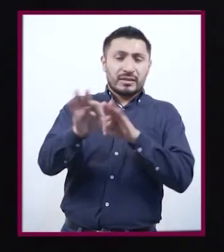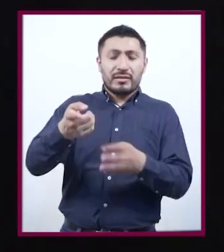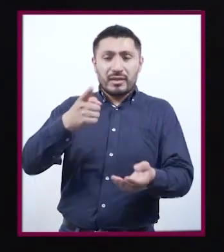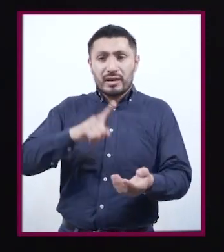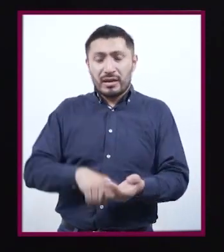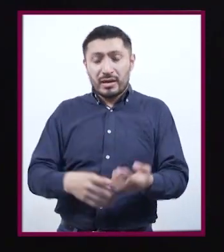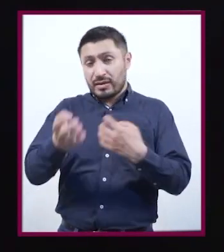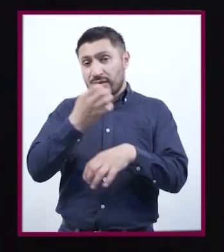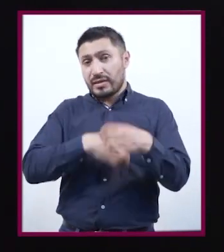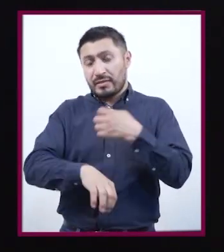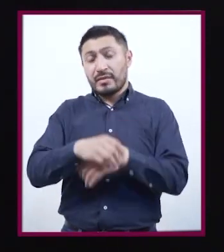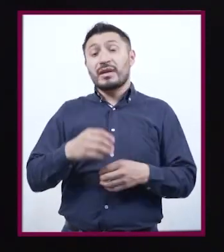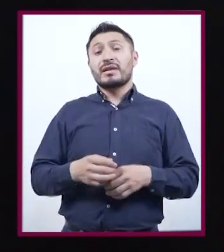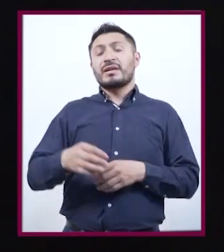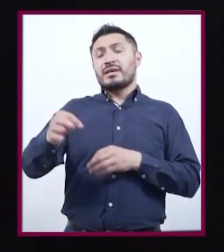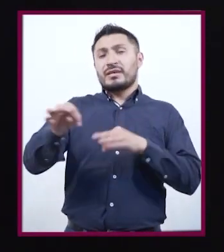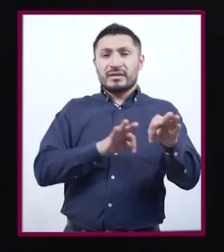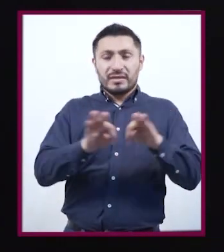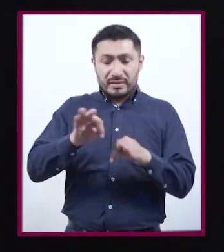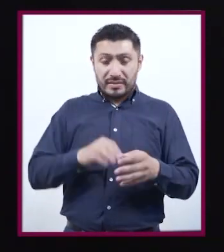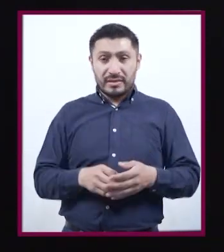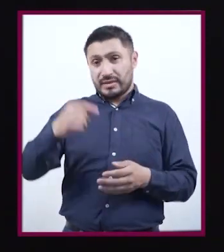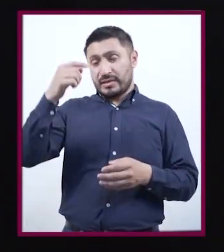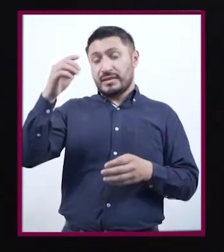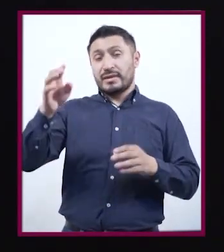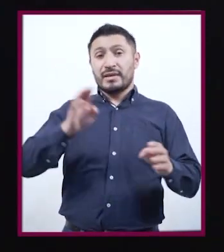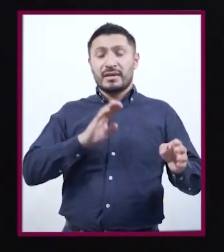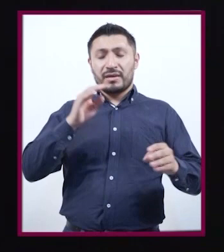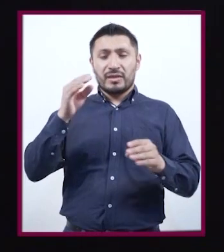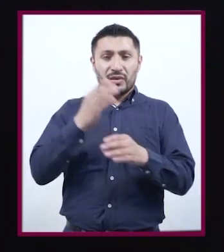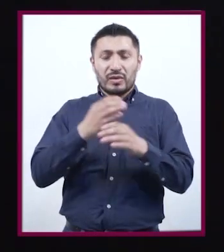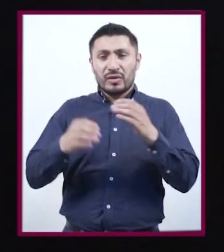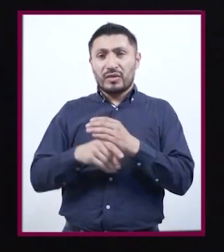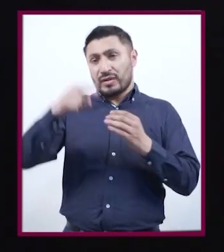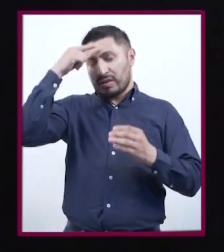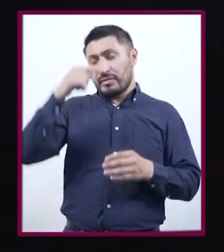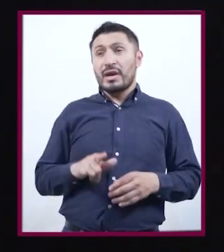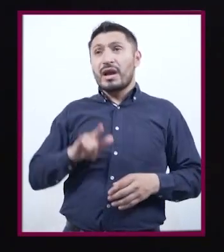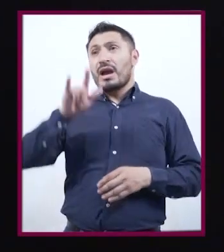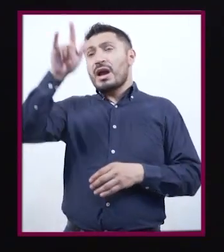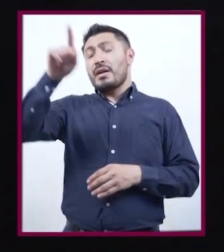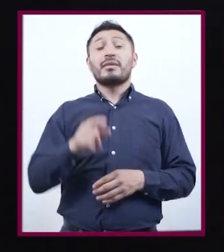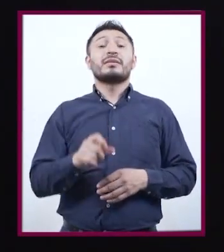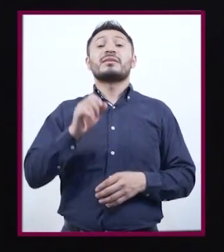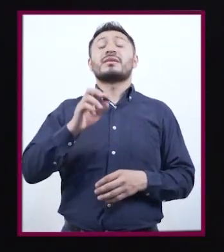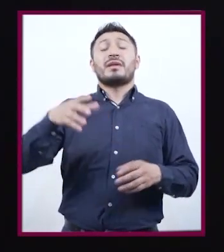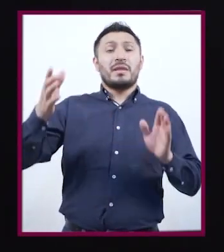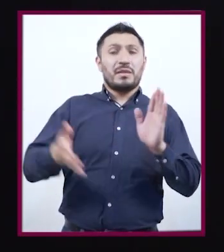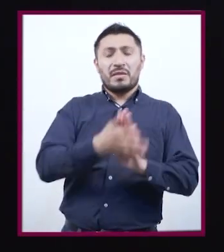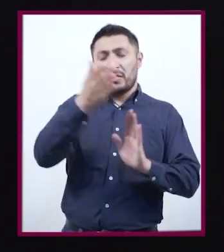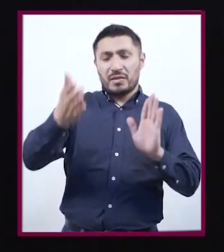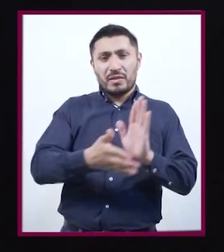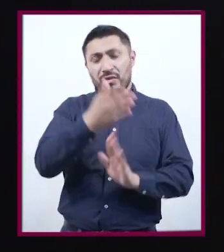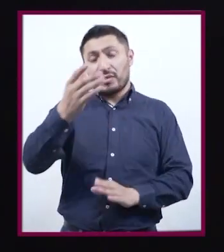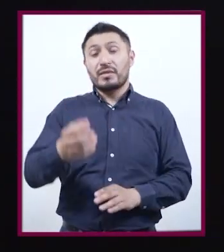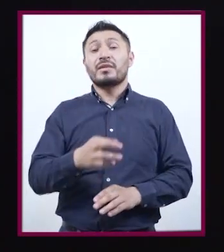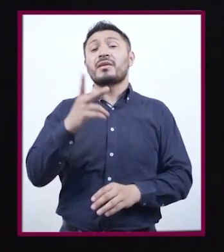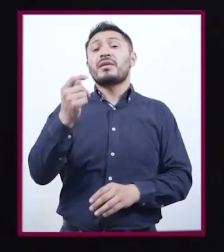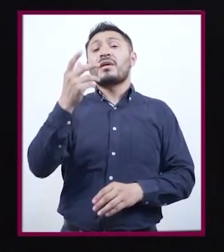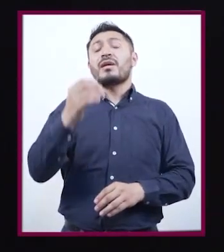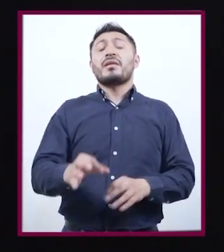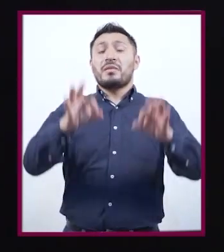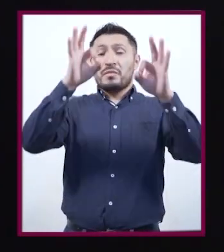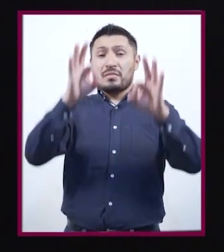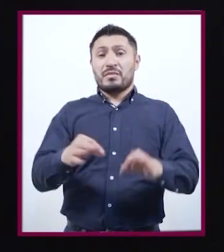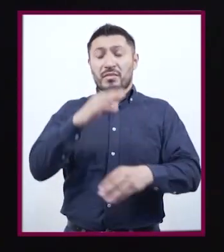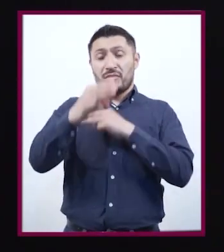fabricar equipo electrónico militar para aviones. Ese año le hicieron un encargo: construir la mejor televisión del mundo. Él propuso